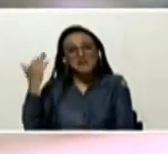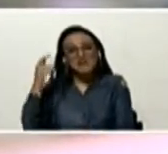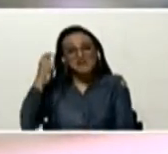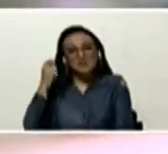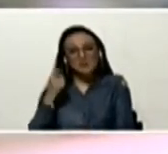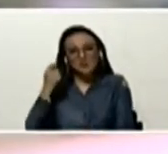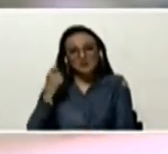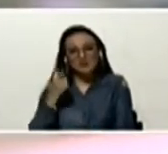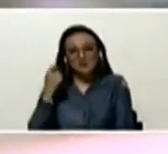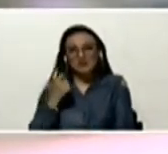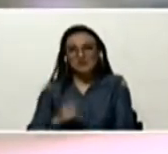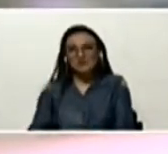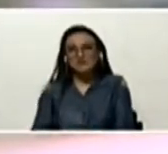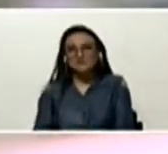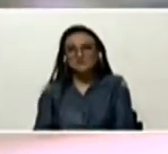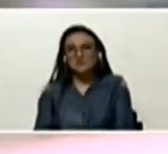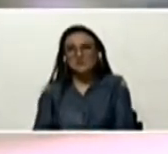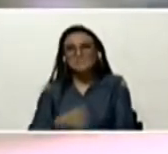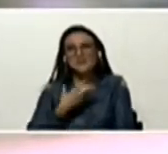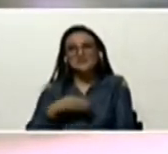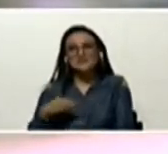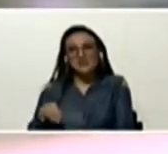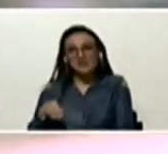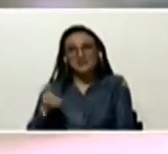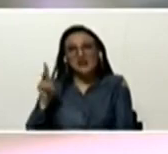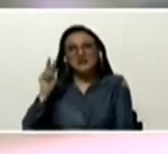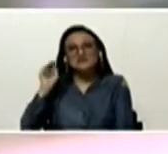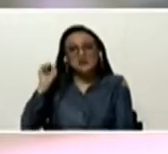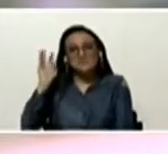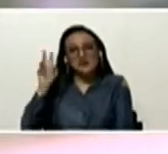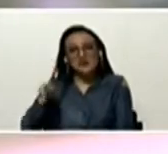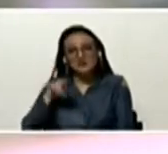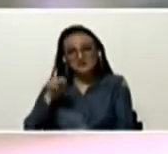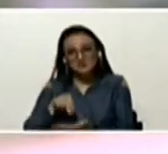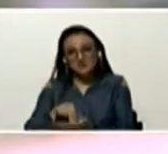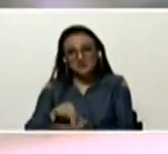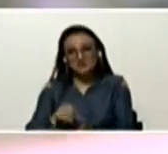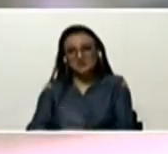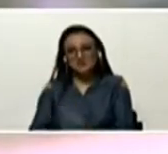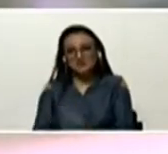diputada, presidenta de la Asamblea Nacional.